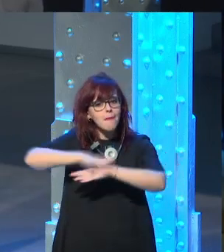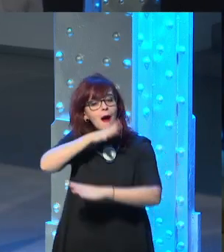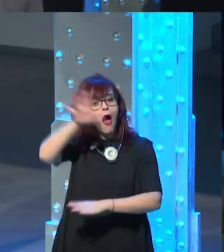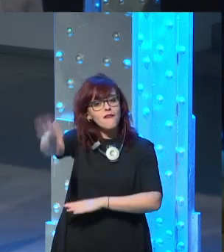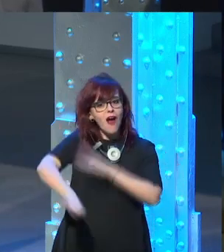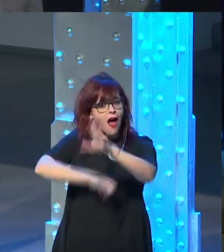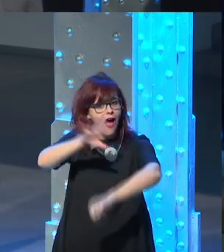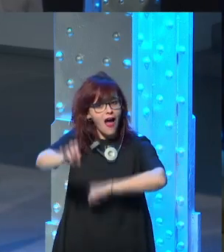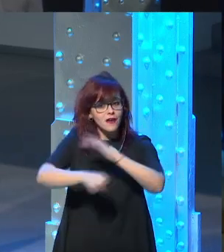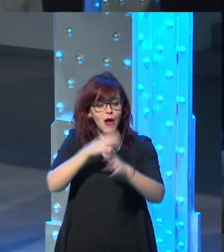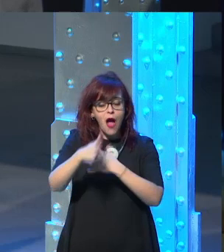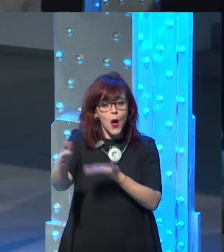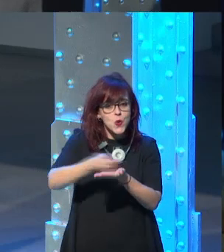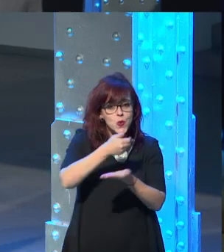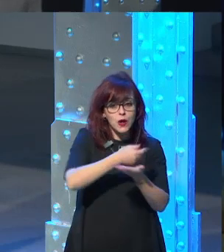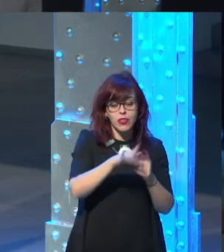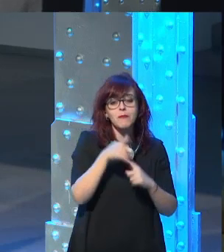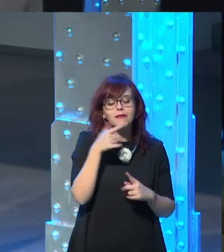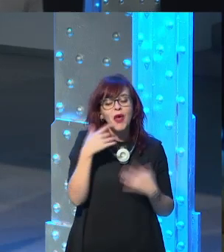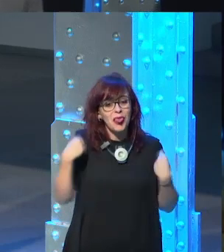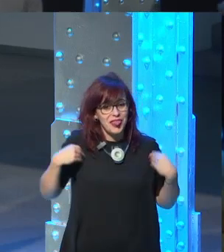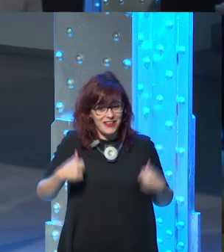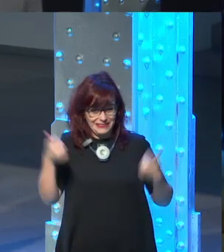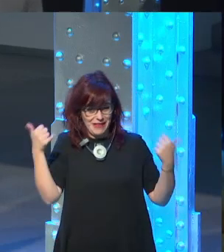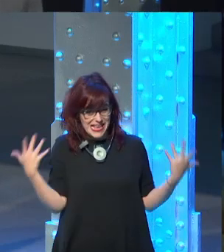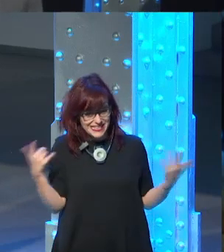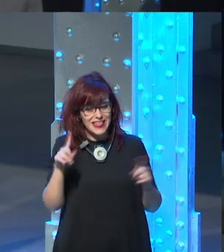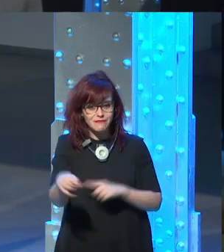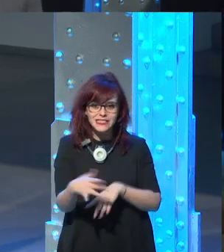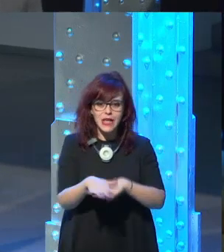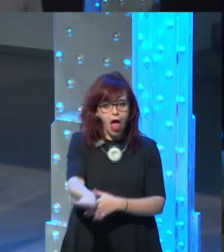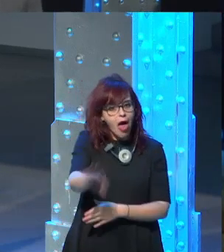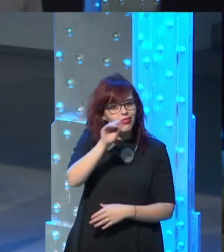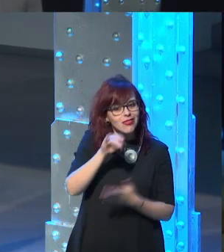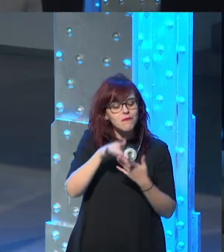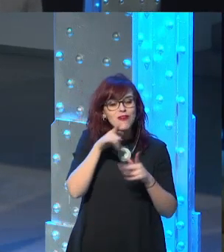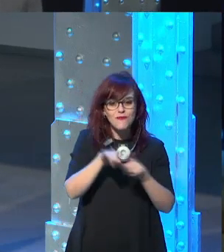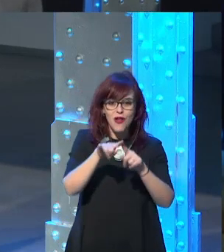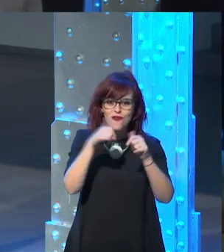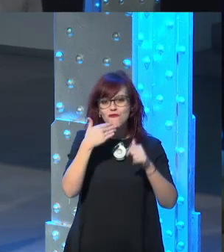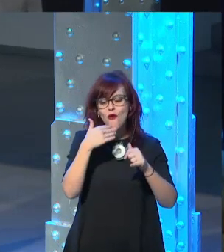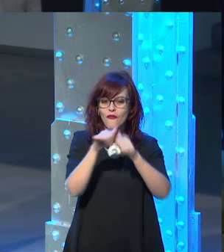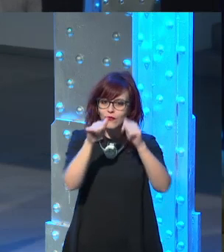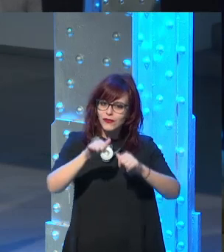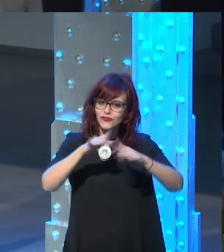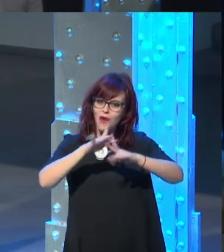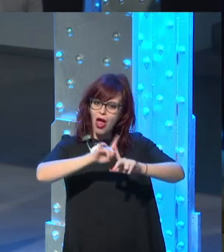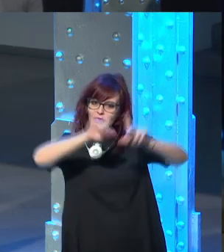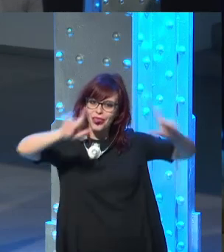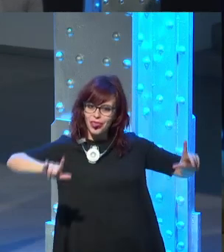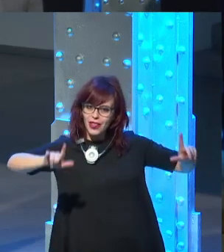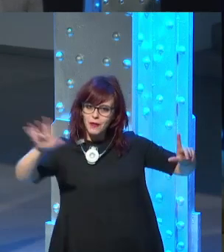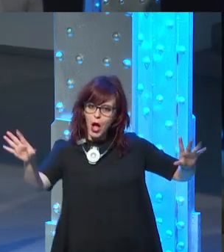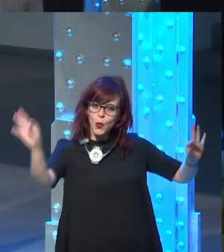lo que hay que hacer, y luego con todos esos datos, es la parte más divertida, los habéis interpretado y habéis hecho como esta foto, ¿no? Que imagino que ha